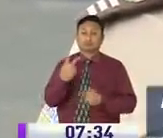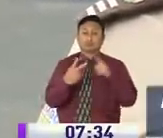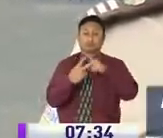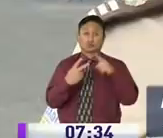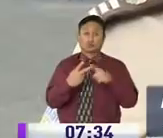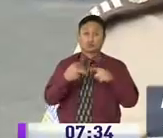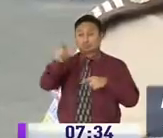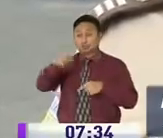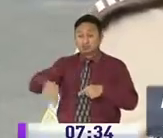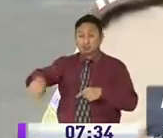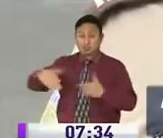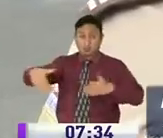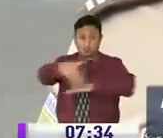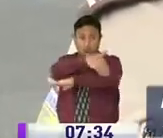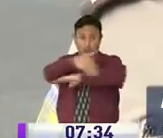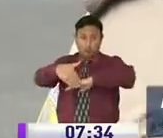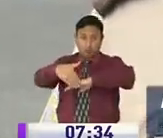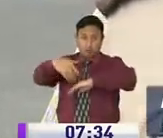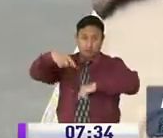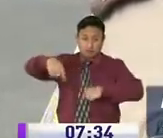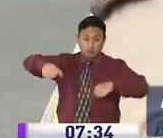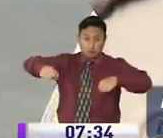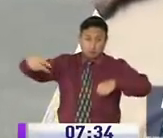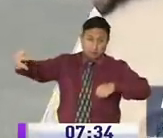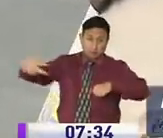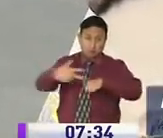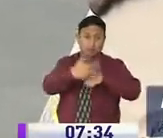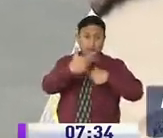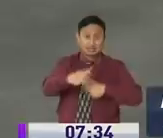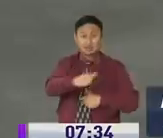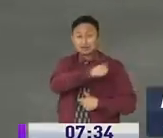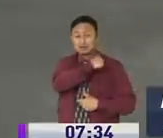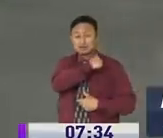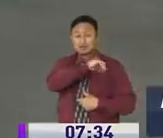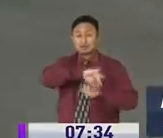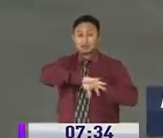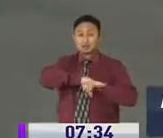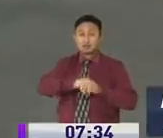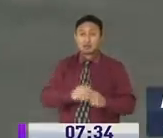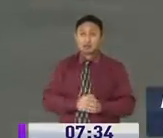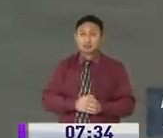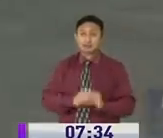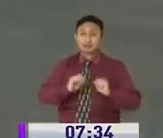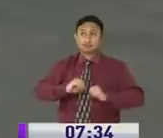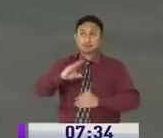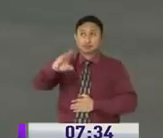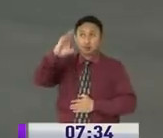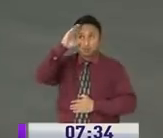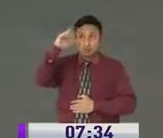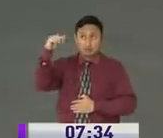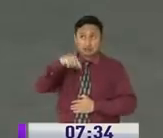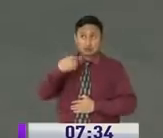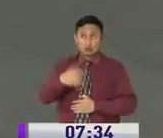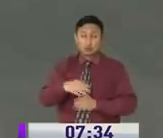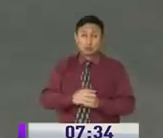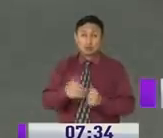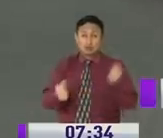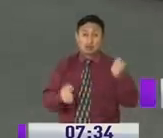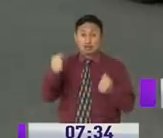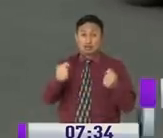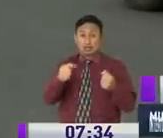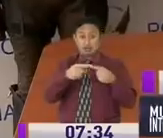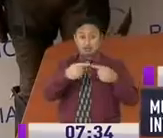personas en el sector en la motocicleta. La protección policial dejó un patrullero con el parabrisas destrozado. Los